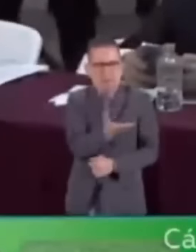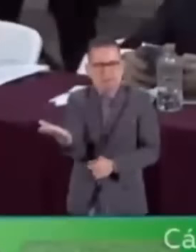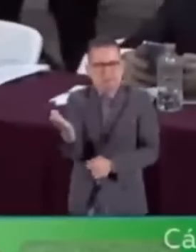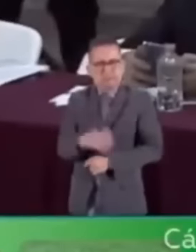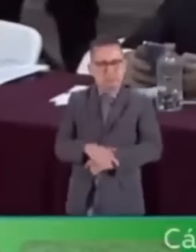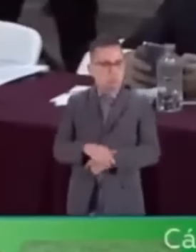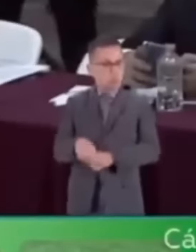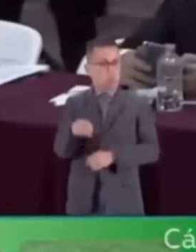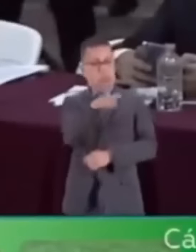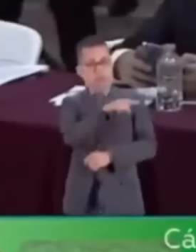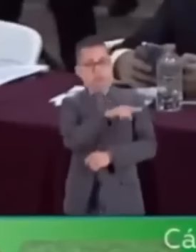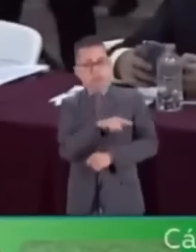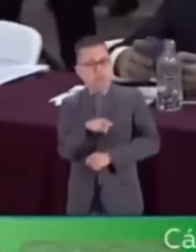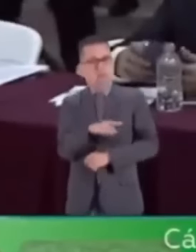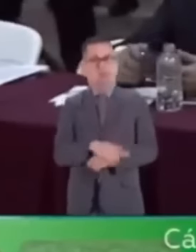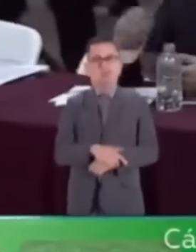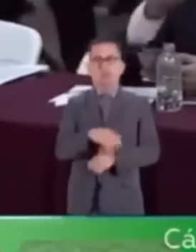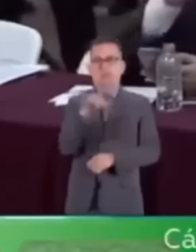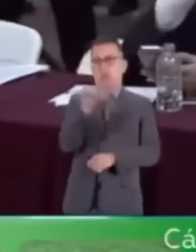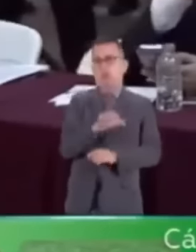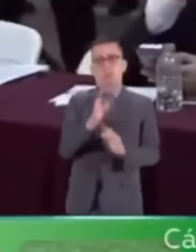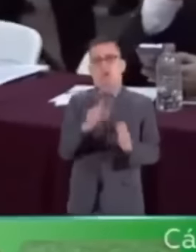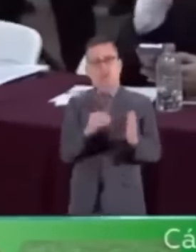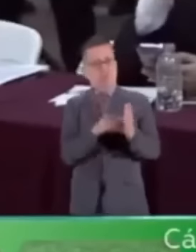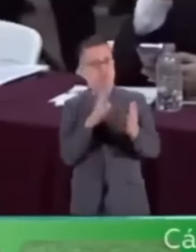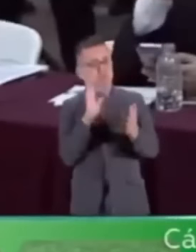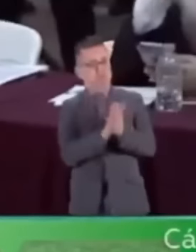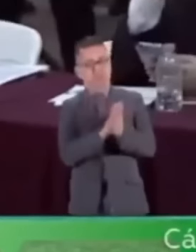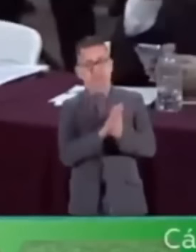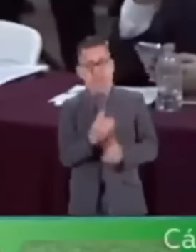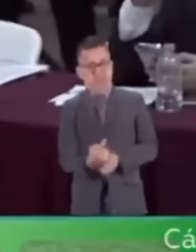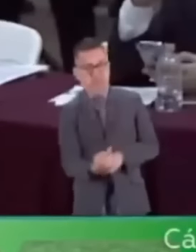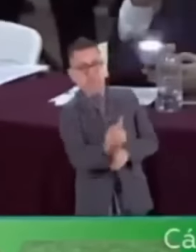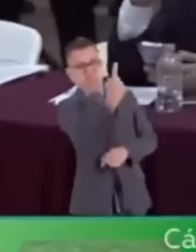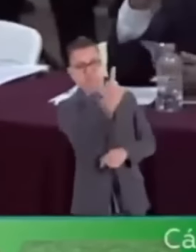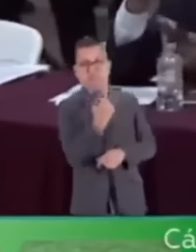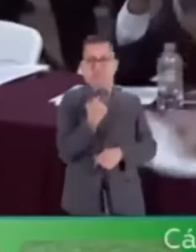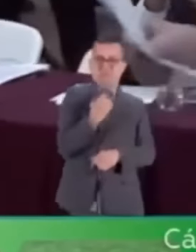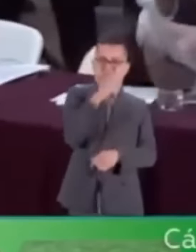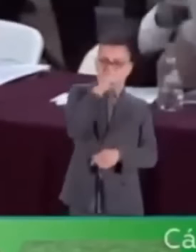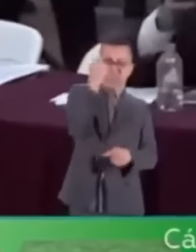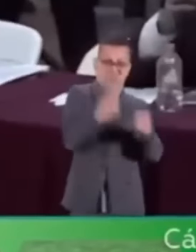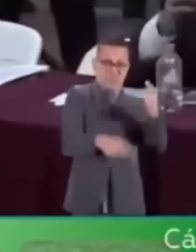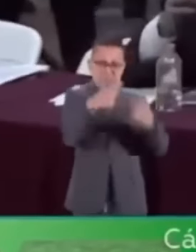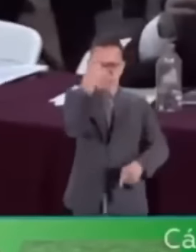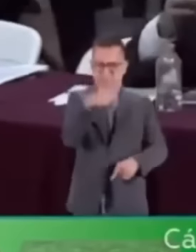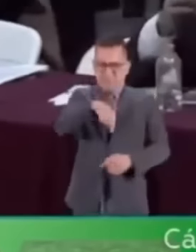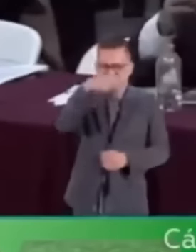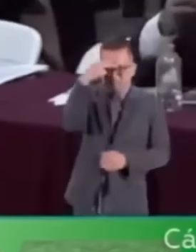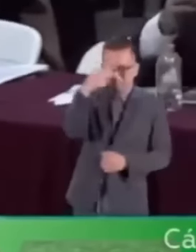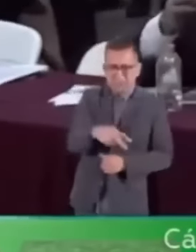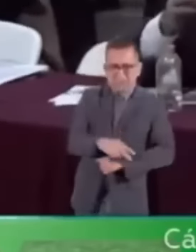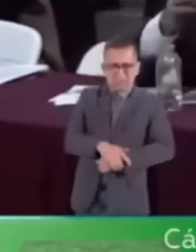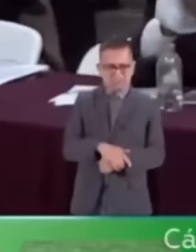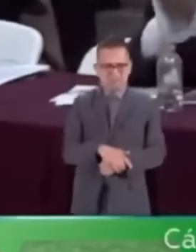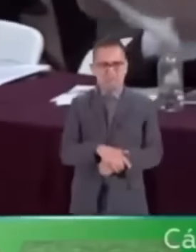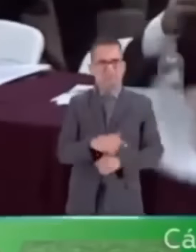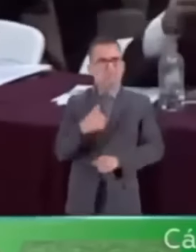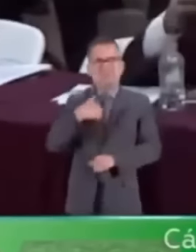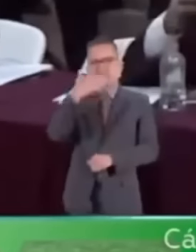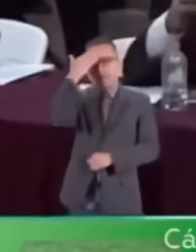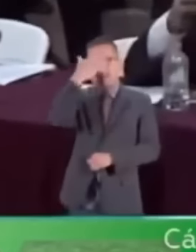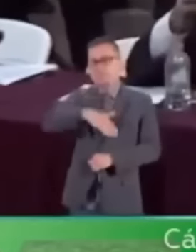estarán instalando una autocracia en este país. Yo sé que muchos ni